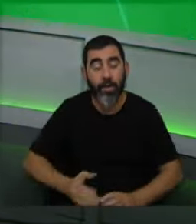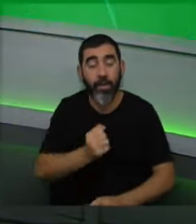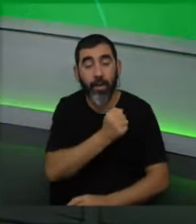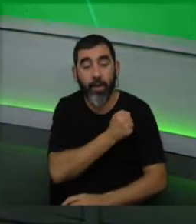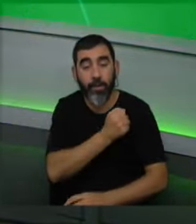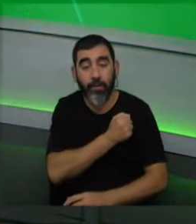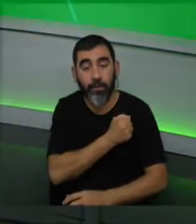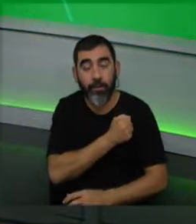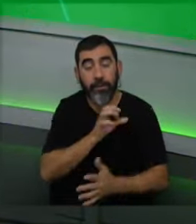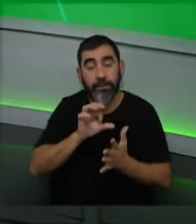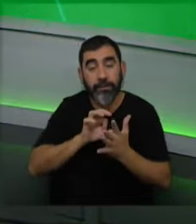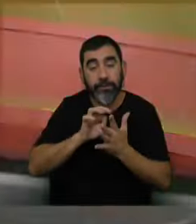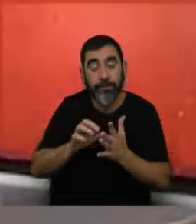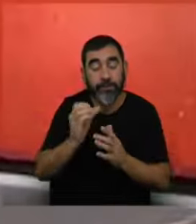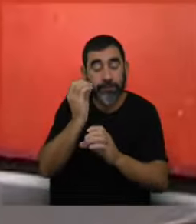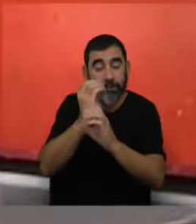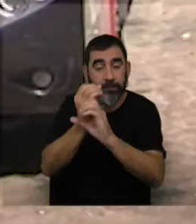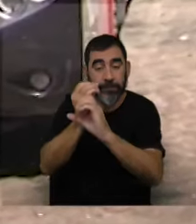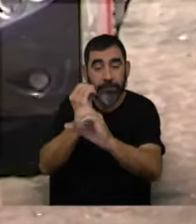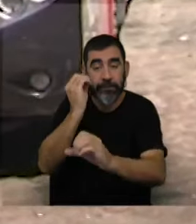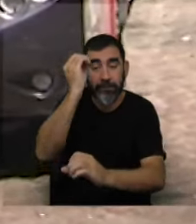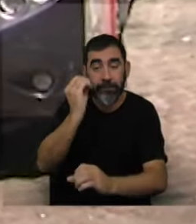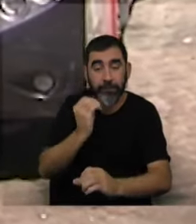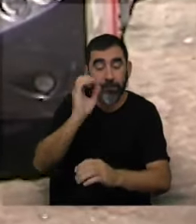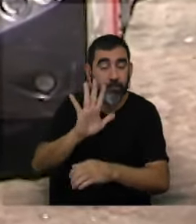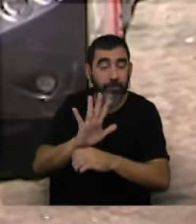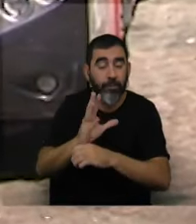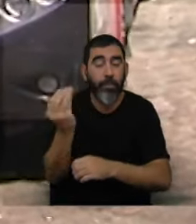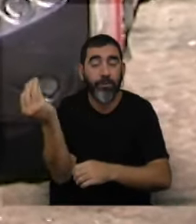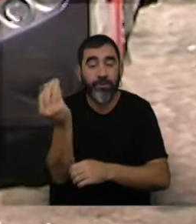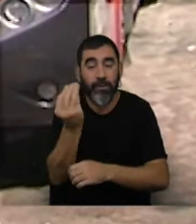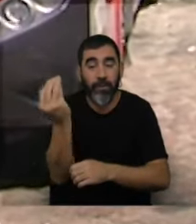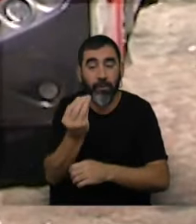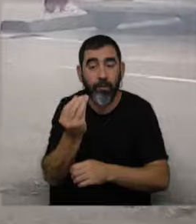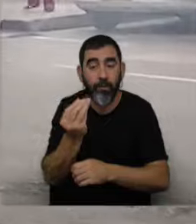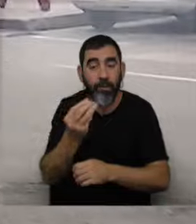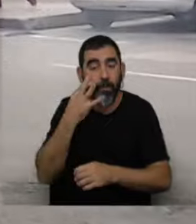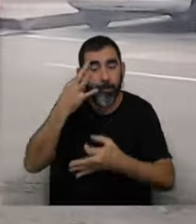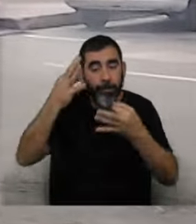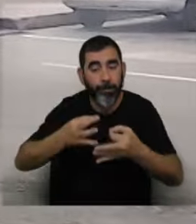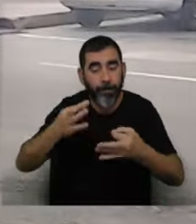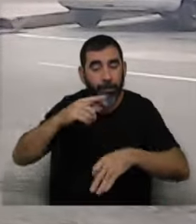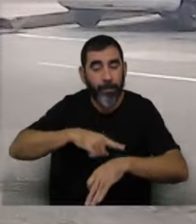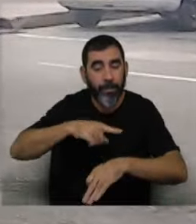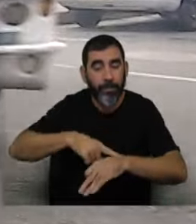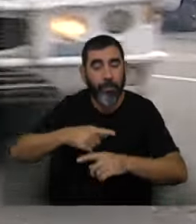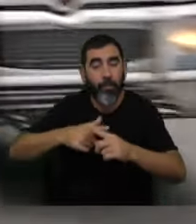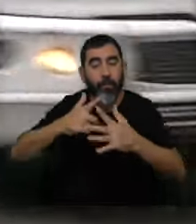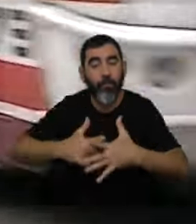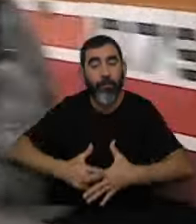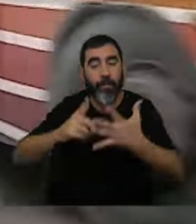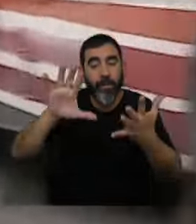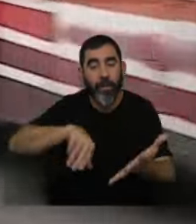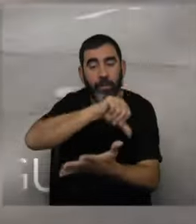artigas Entonces los servicios suburbanos van a funcionar como si fuera sábado habrá turnos especiales por los festejos en la ciudad